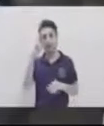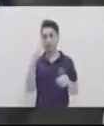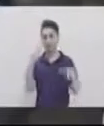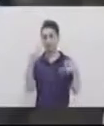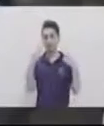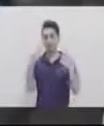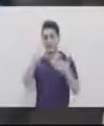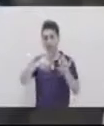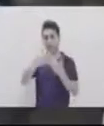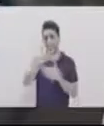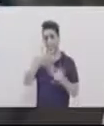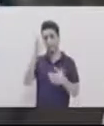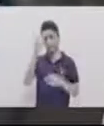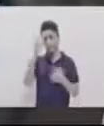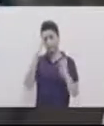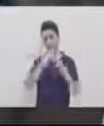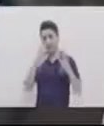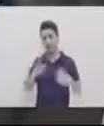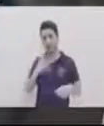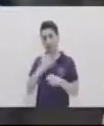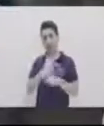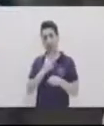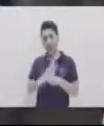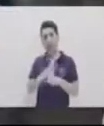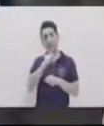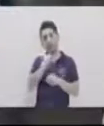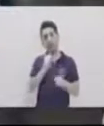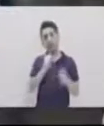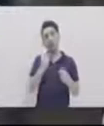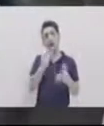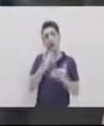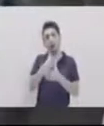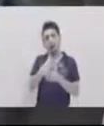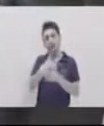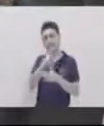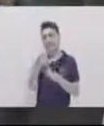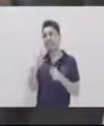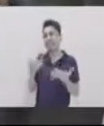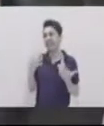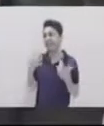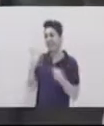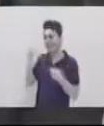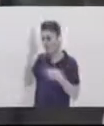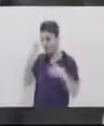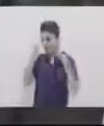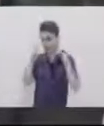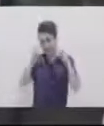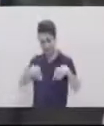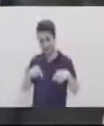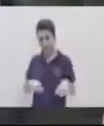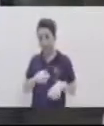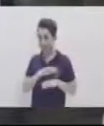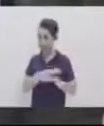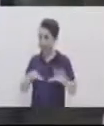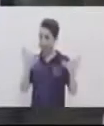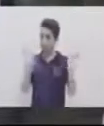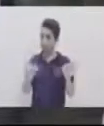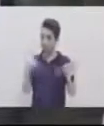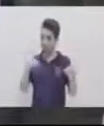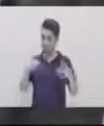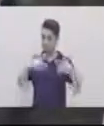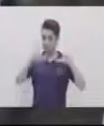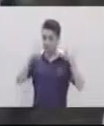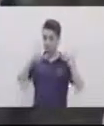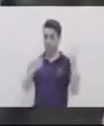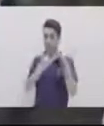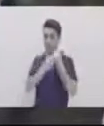Recuerden seguirnos en nuestras redes sociales como Aprendo en Casa Guate y poder compartir con nosotros todo lo aprendido dentro del programa. Es así como llegamos